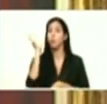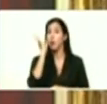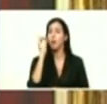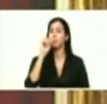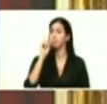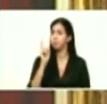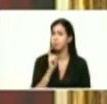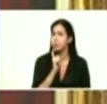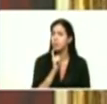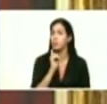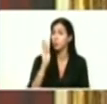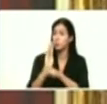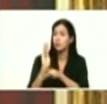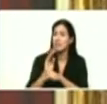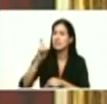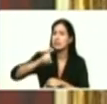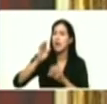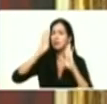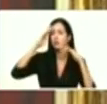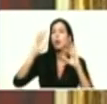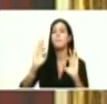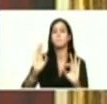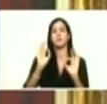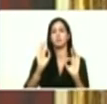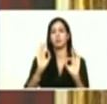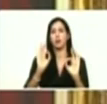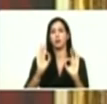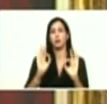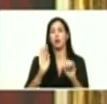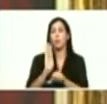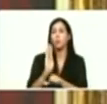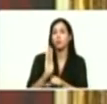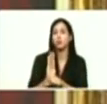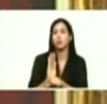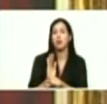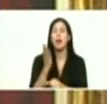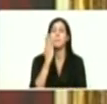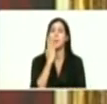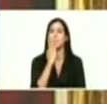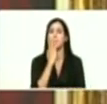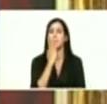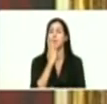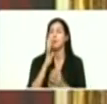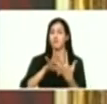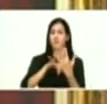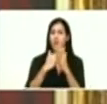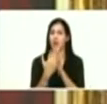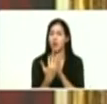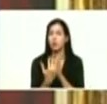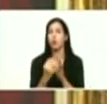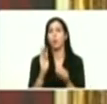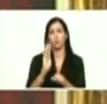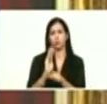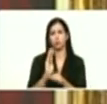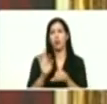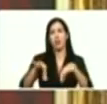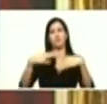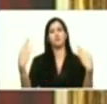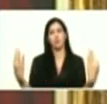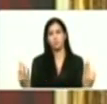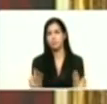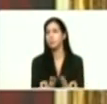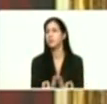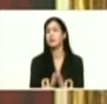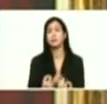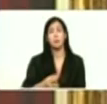embarazada que necesita atención especial de protección de las madres del barrio de protección a las familias